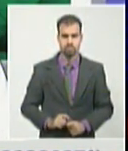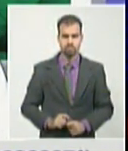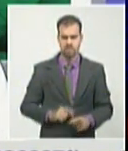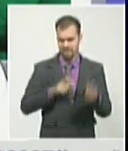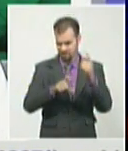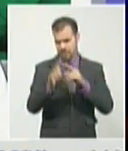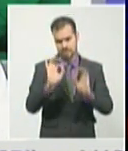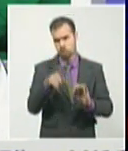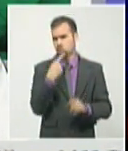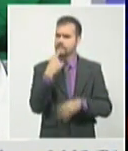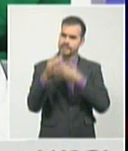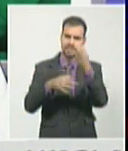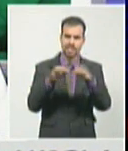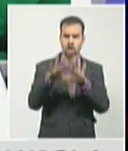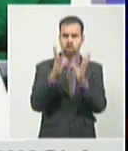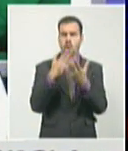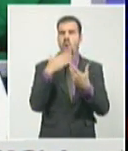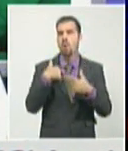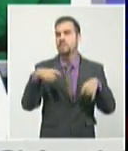días